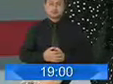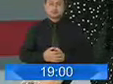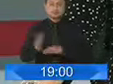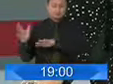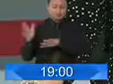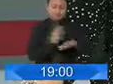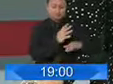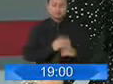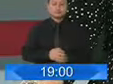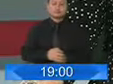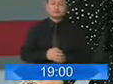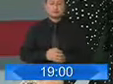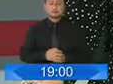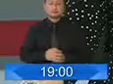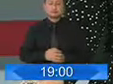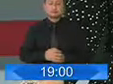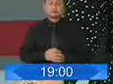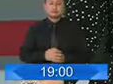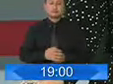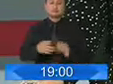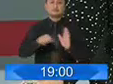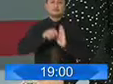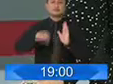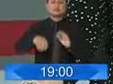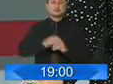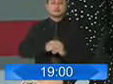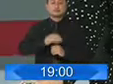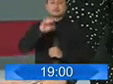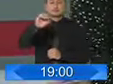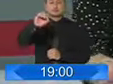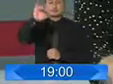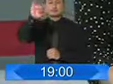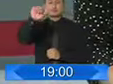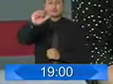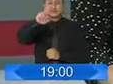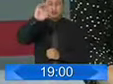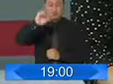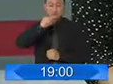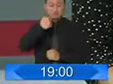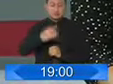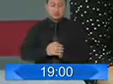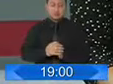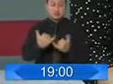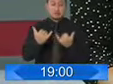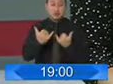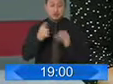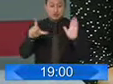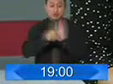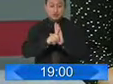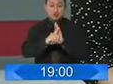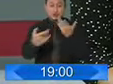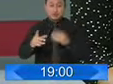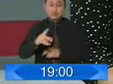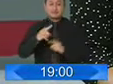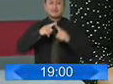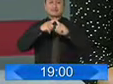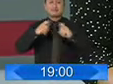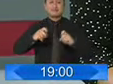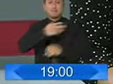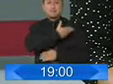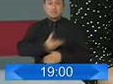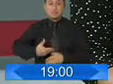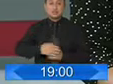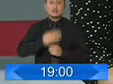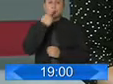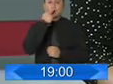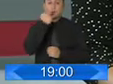de tema. El constitucionalista Rafael Ollarte sostiene que no existe instancia legal que impida el retorno del expresidente Abdalá